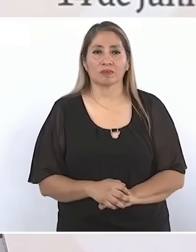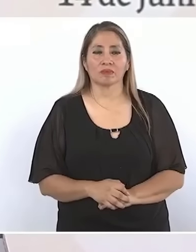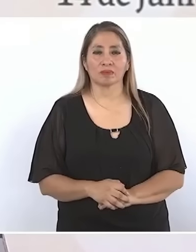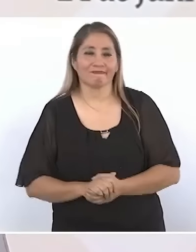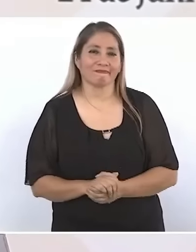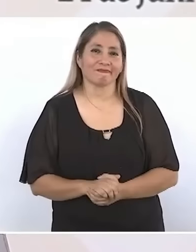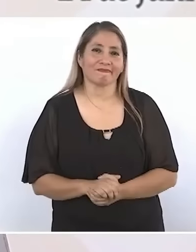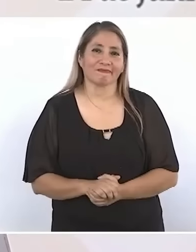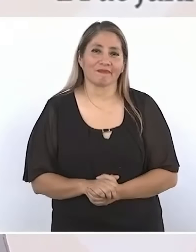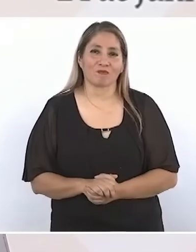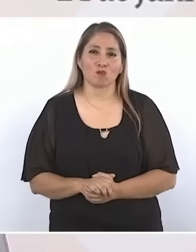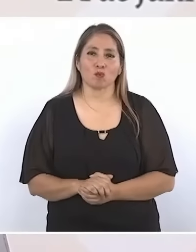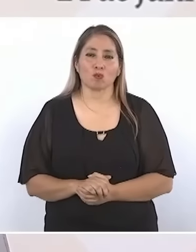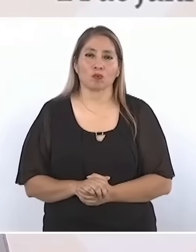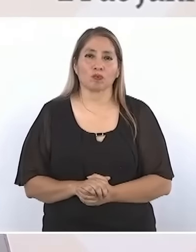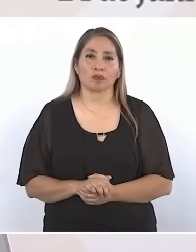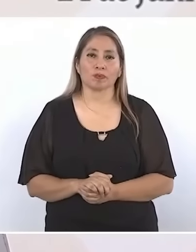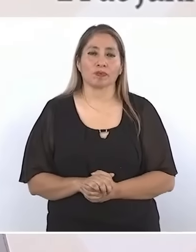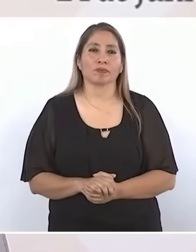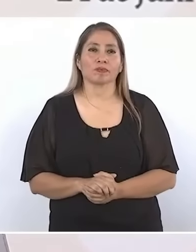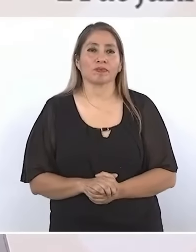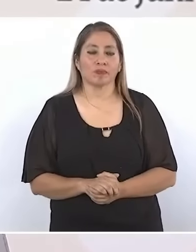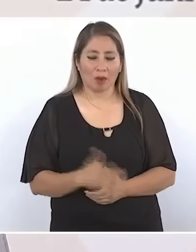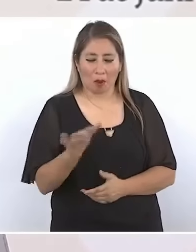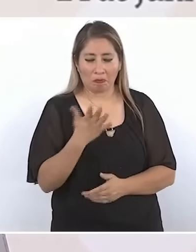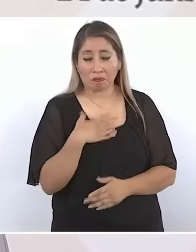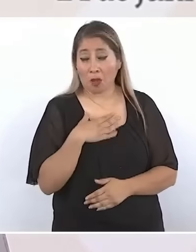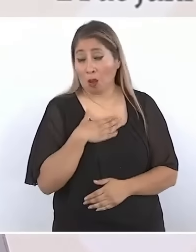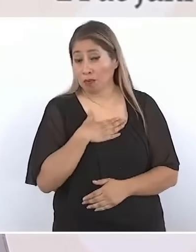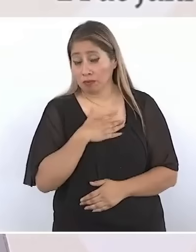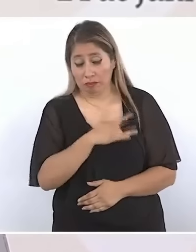Muchas gracias. Me siento muy